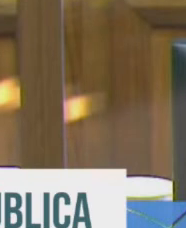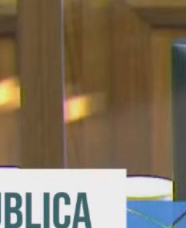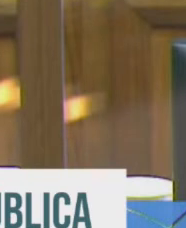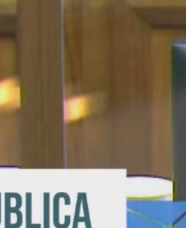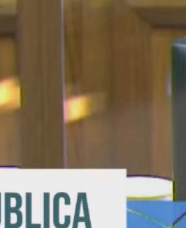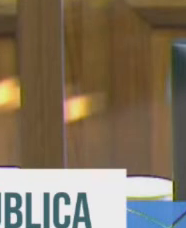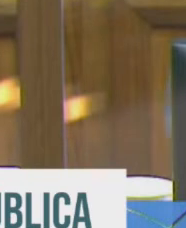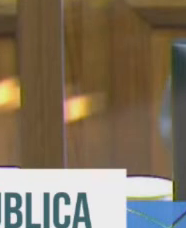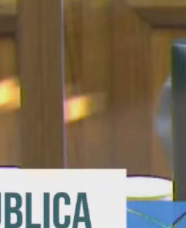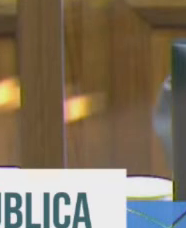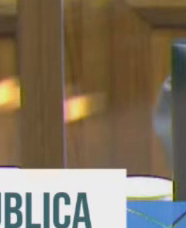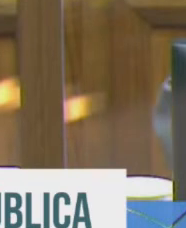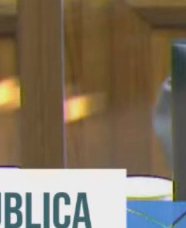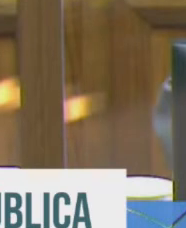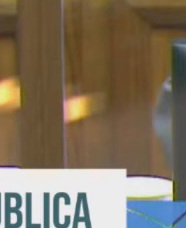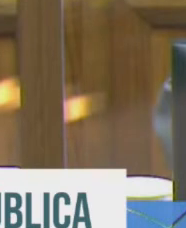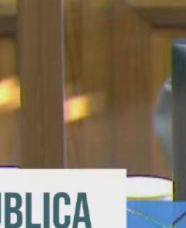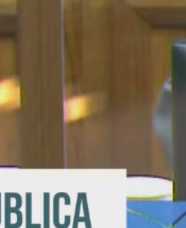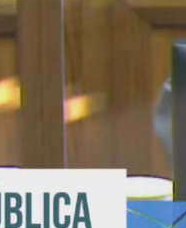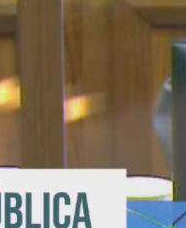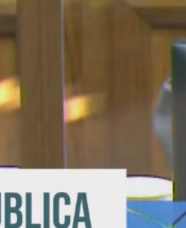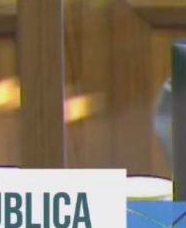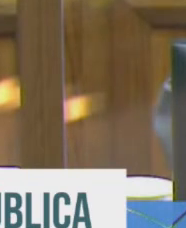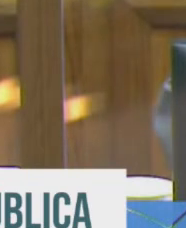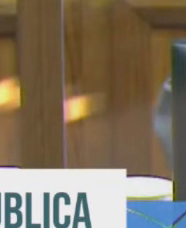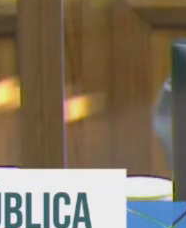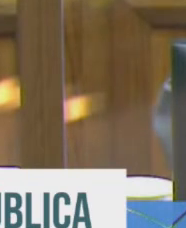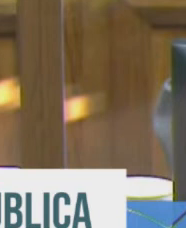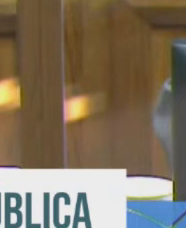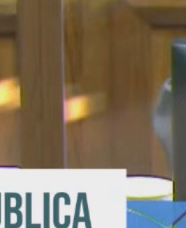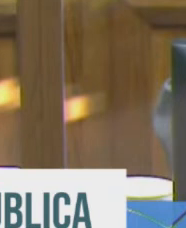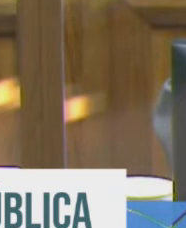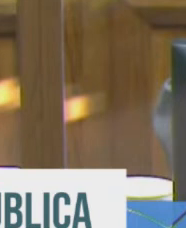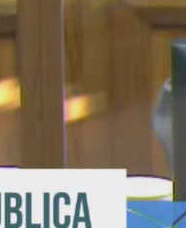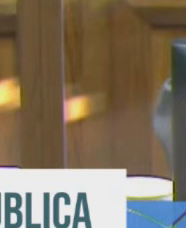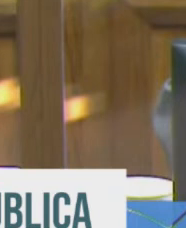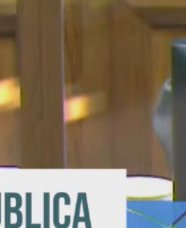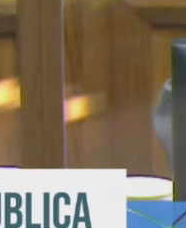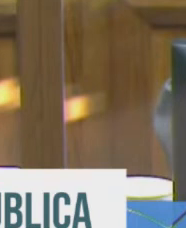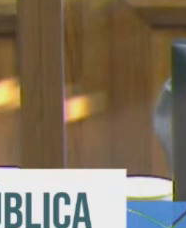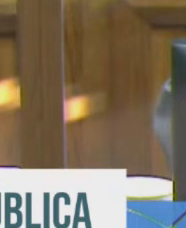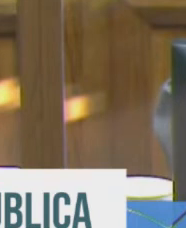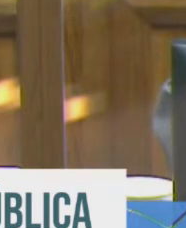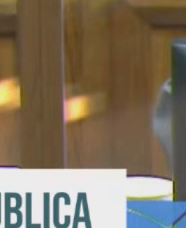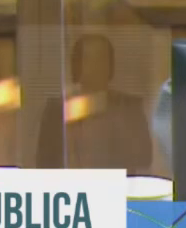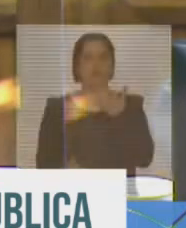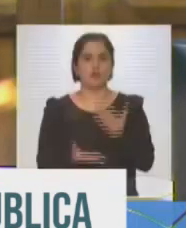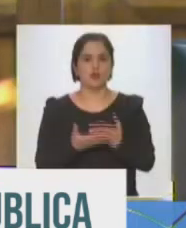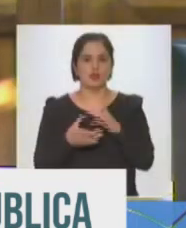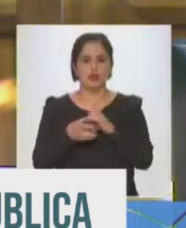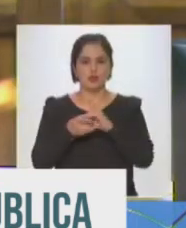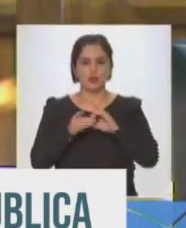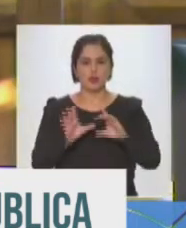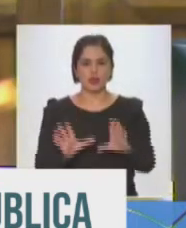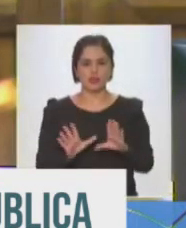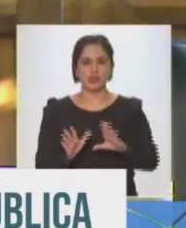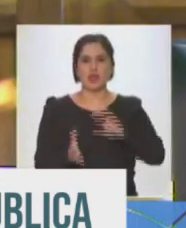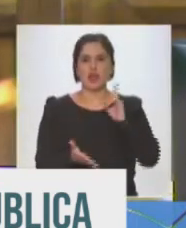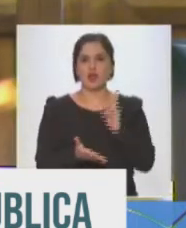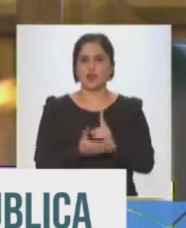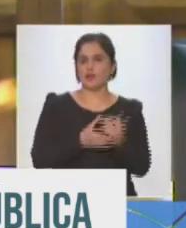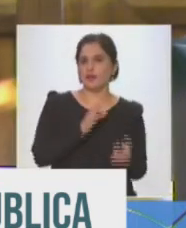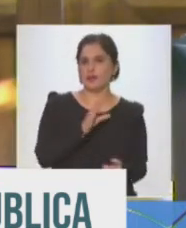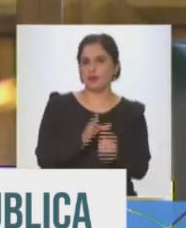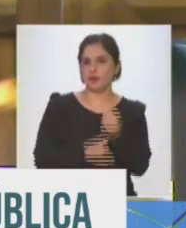La defensa negó el rol del mandatario en la operación de compraventa de Dominga, en tanto que los diputados acusaron un grave daño en contra de Chile.